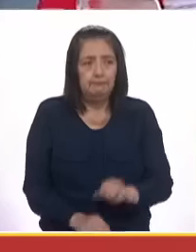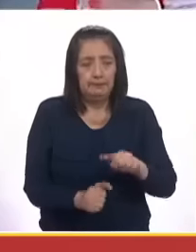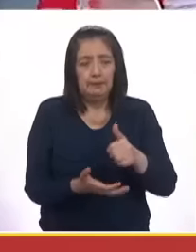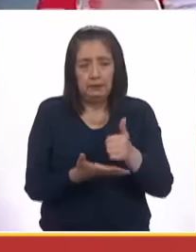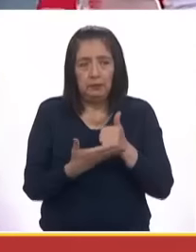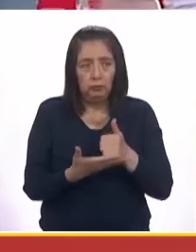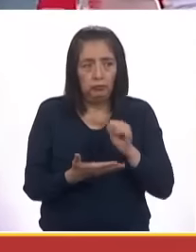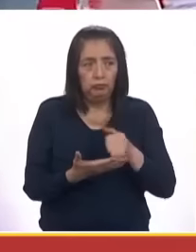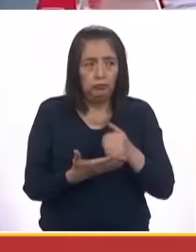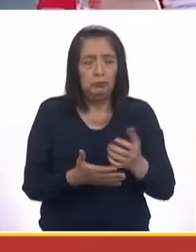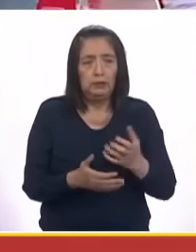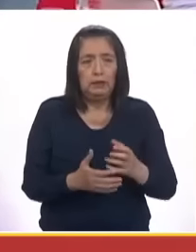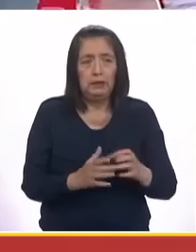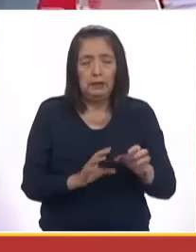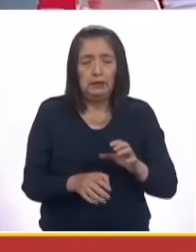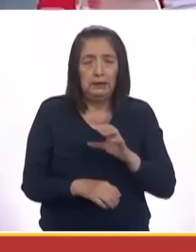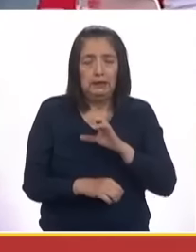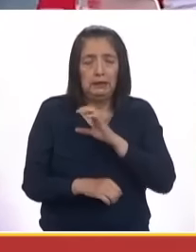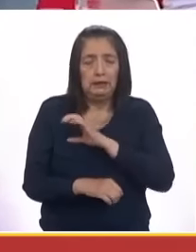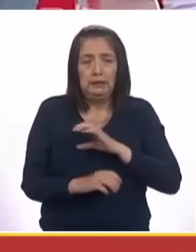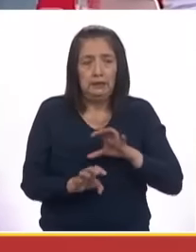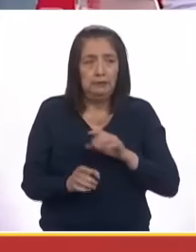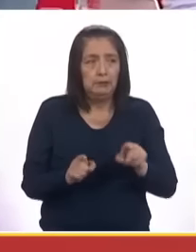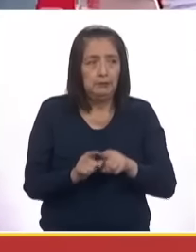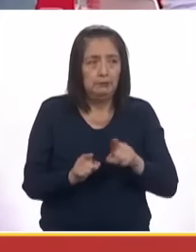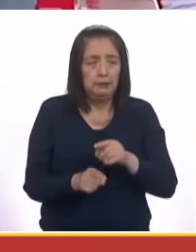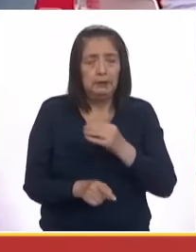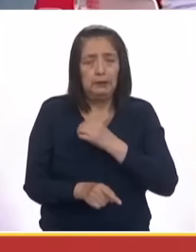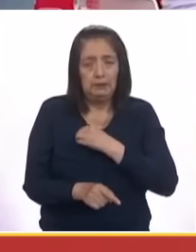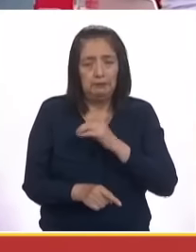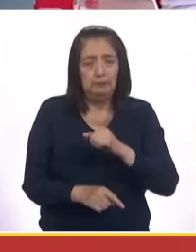ayudan a forjar el carácter, pero también el alma.